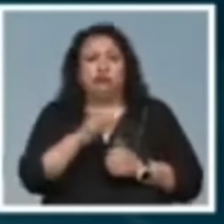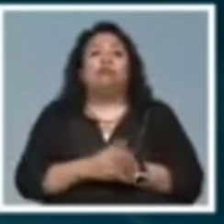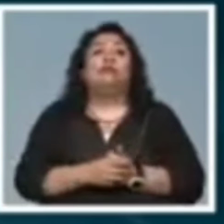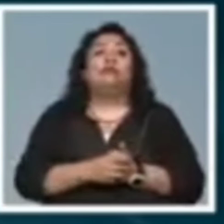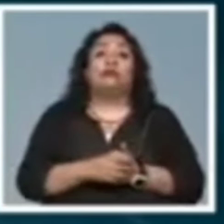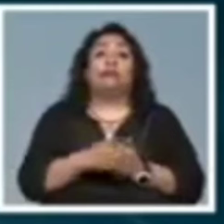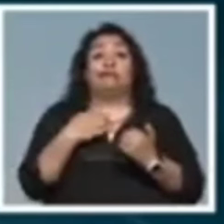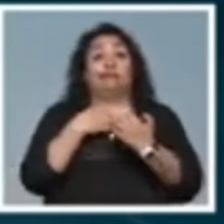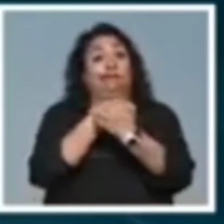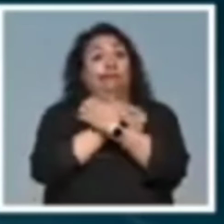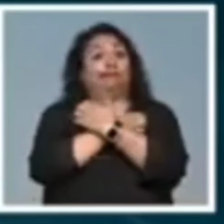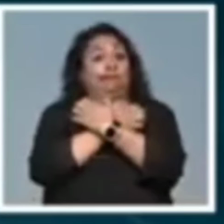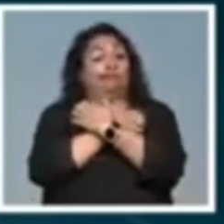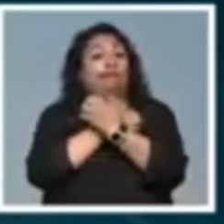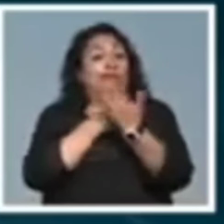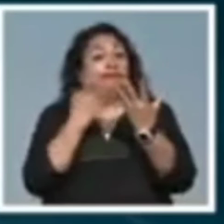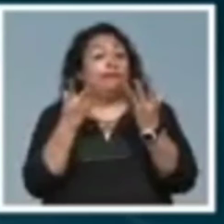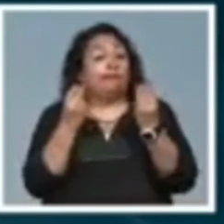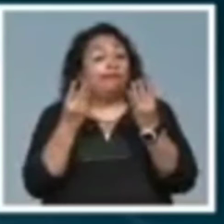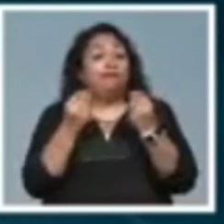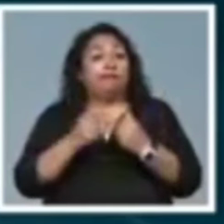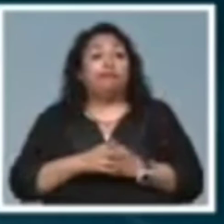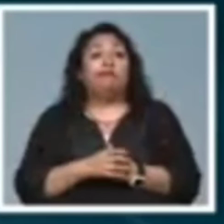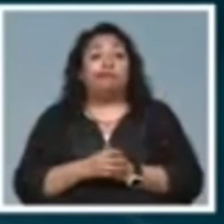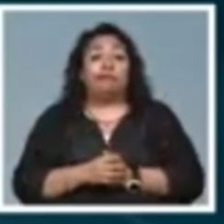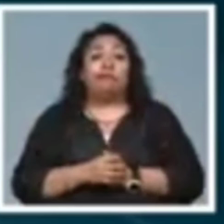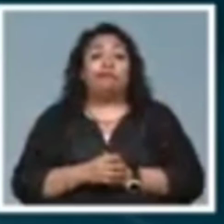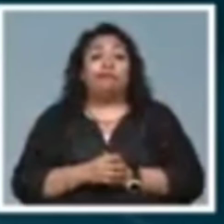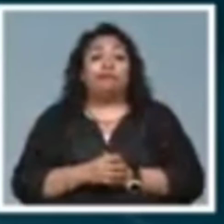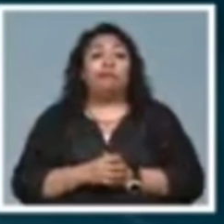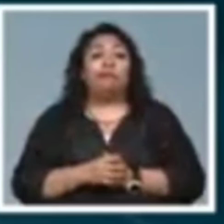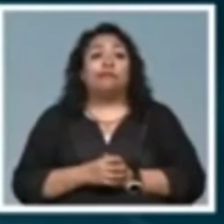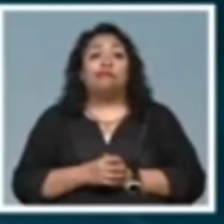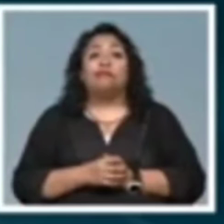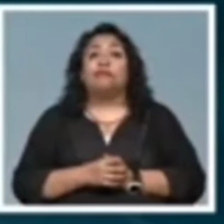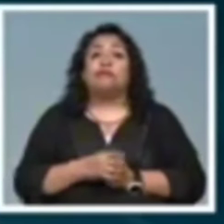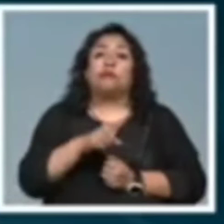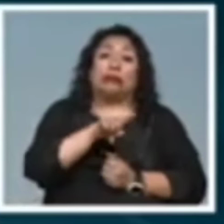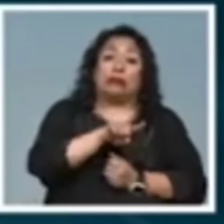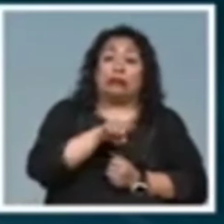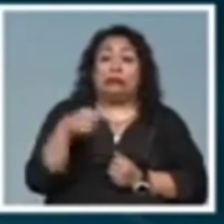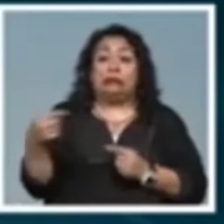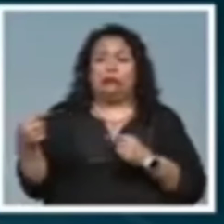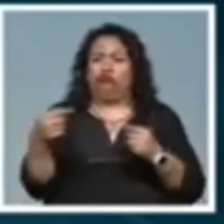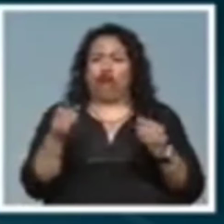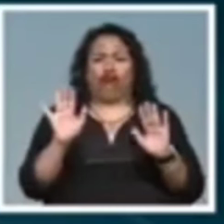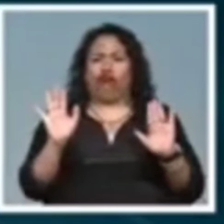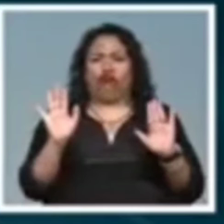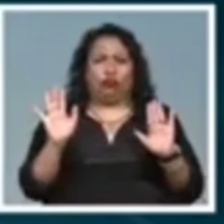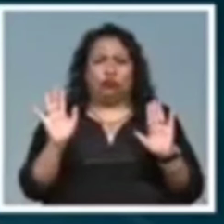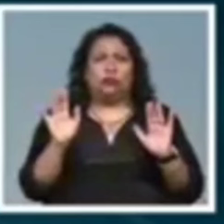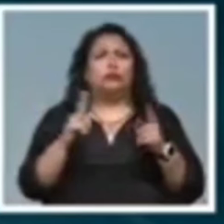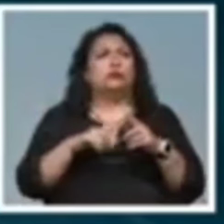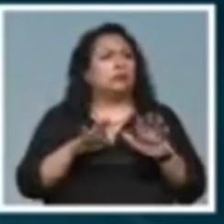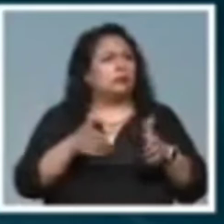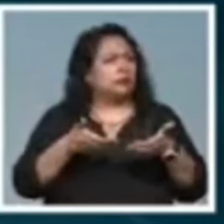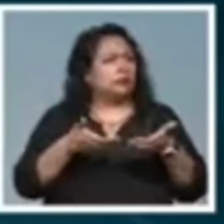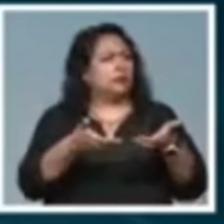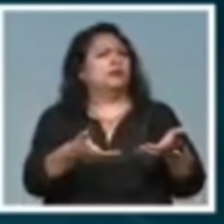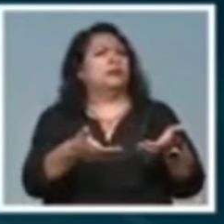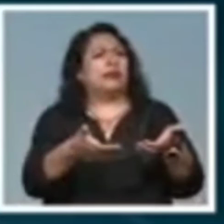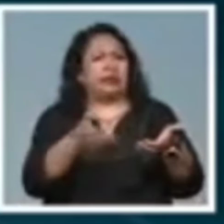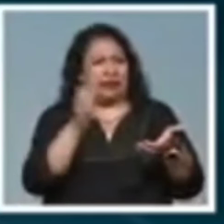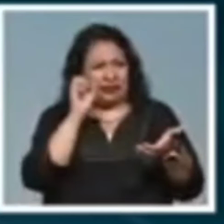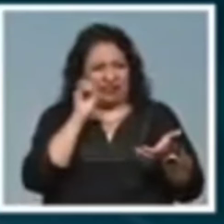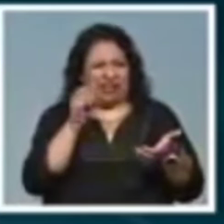Y mucha educación, ¿no? Creo que una cosa no está peleada con la otra. Hacer calle sí